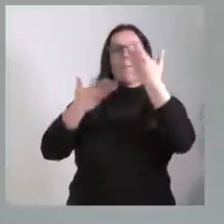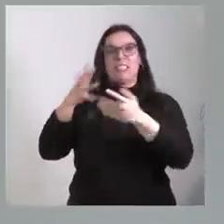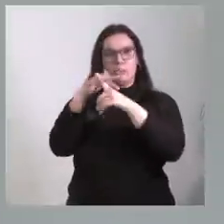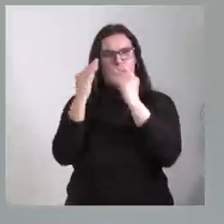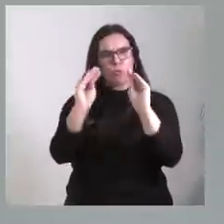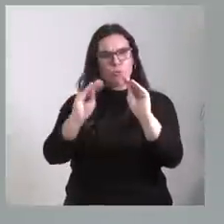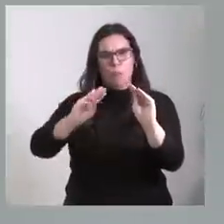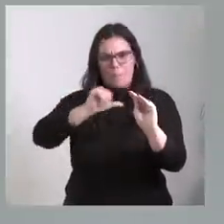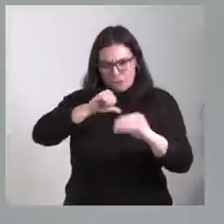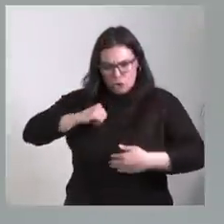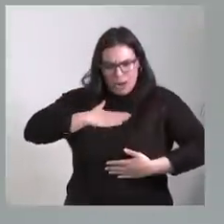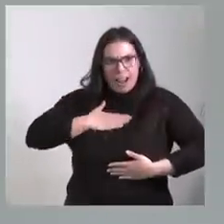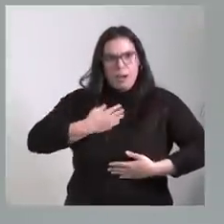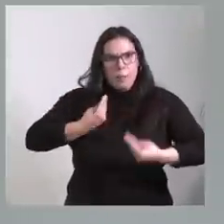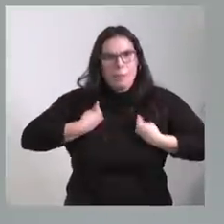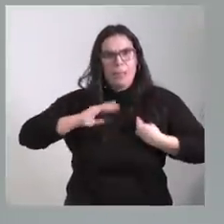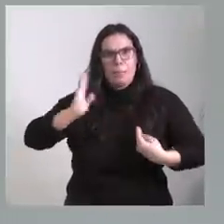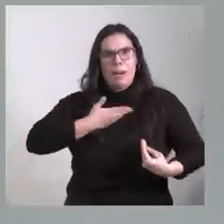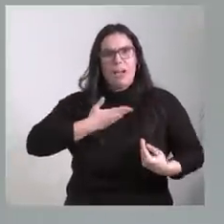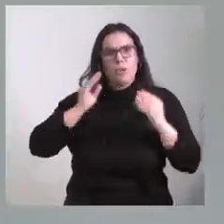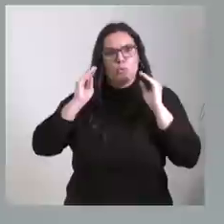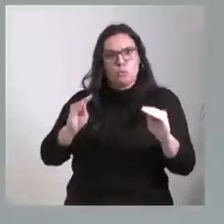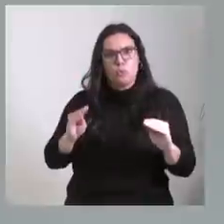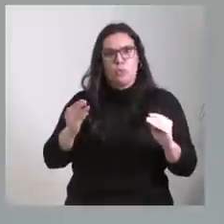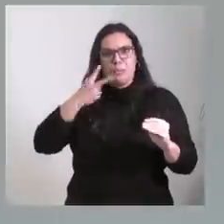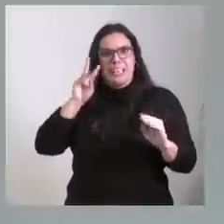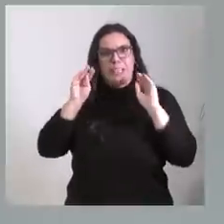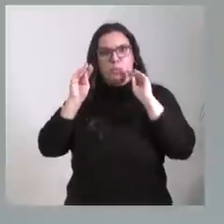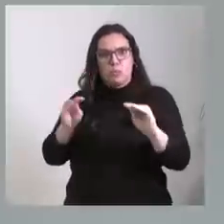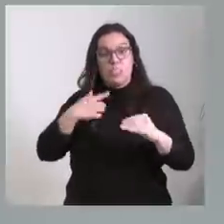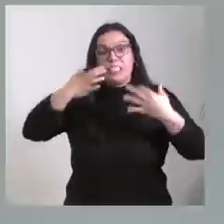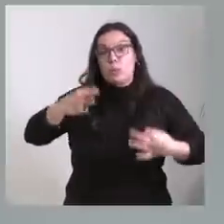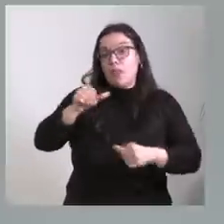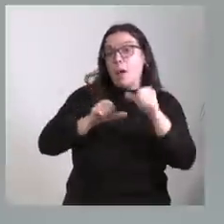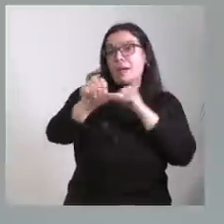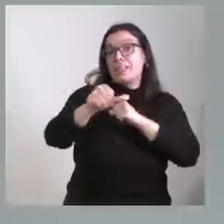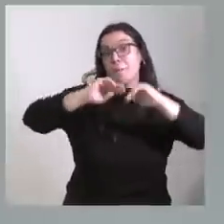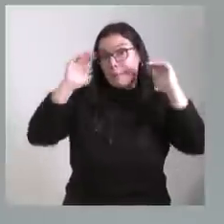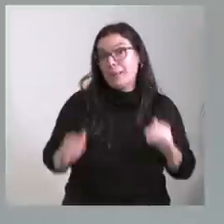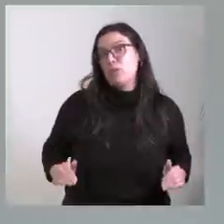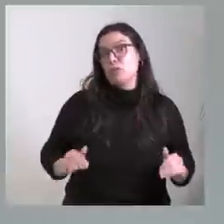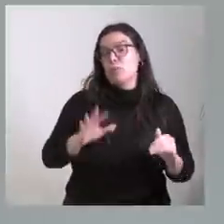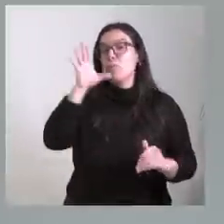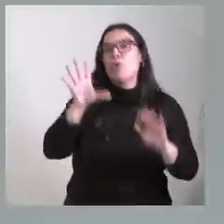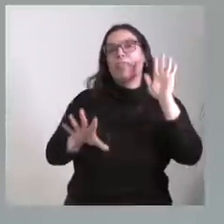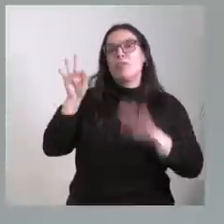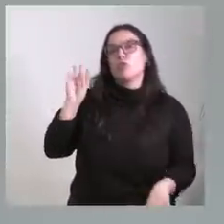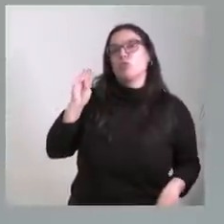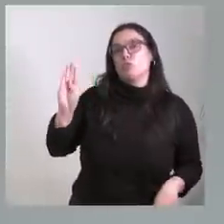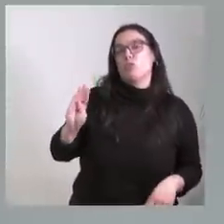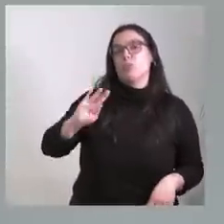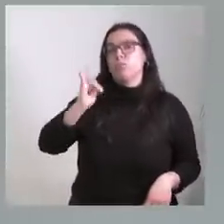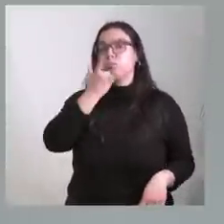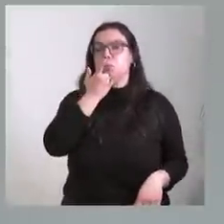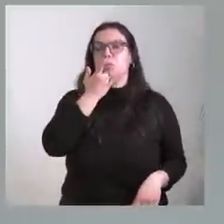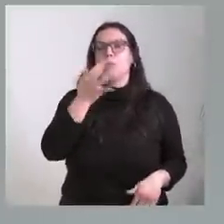personal con lo que ellos han vivido y con la falta de seguridad que van a sentir a partir de ahora por una decisión errónea